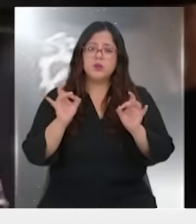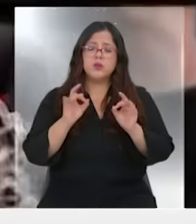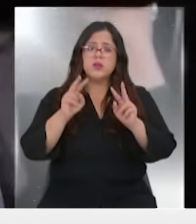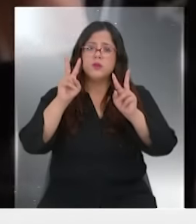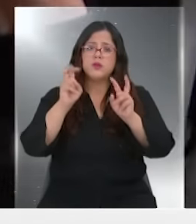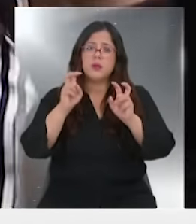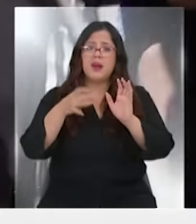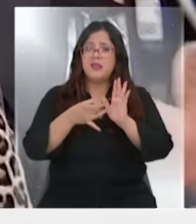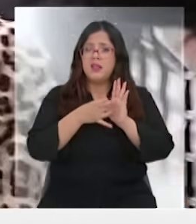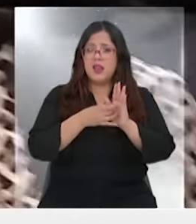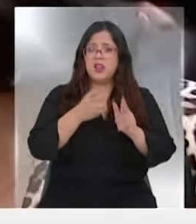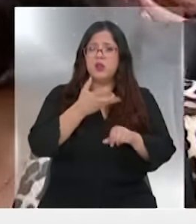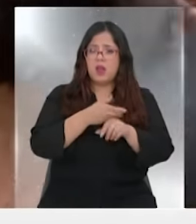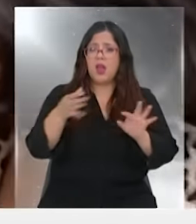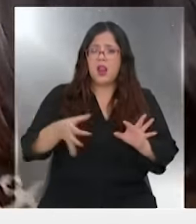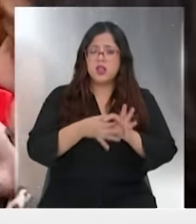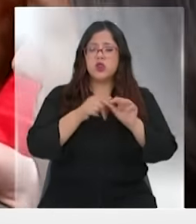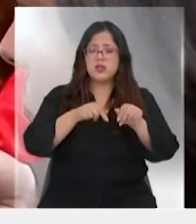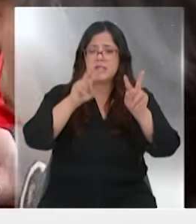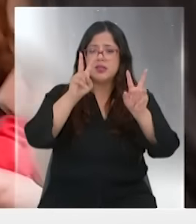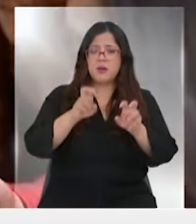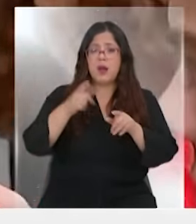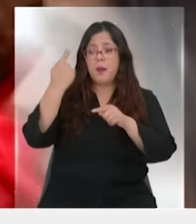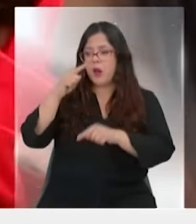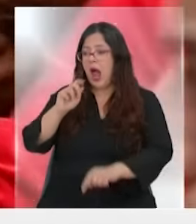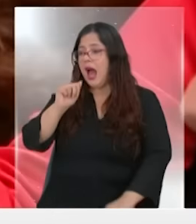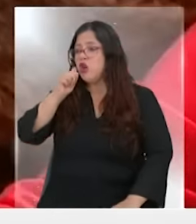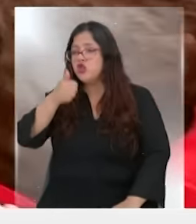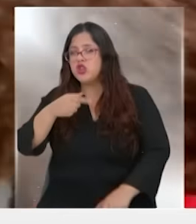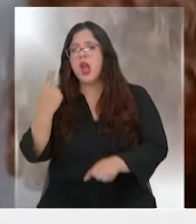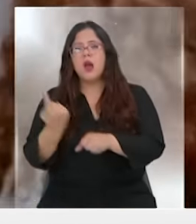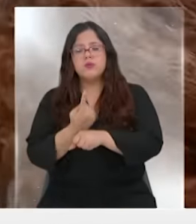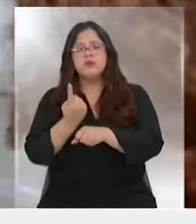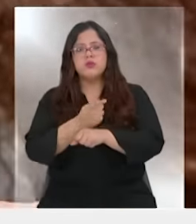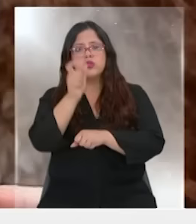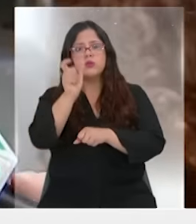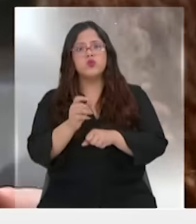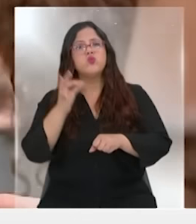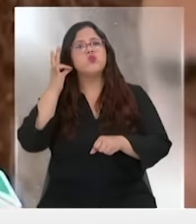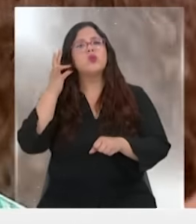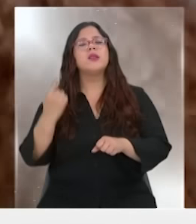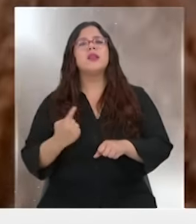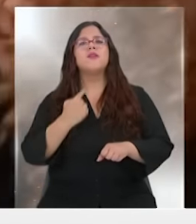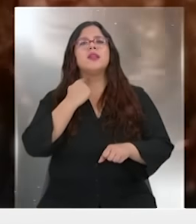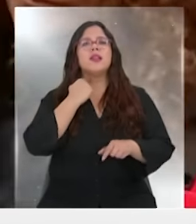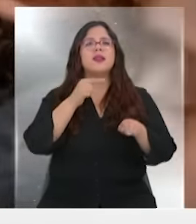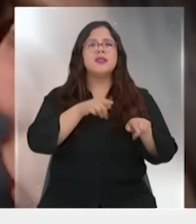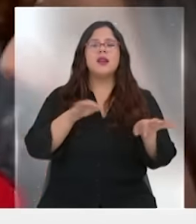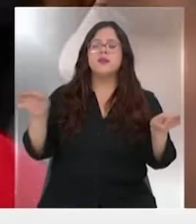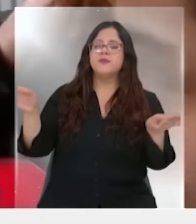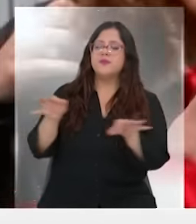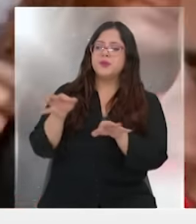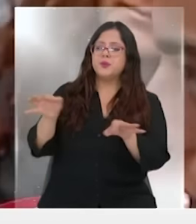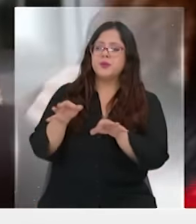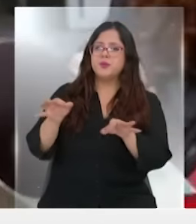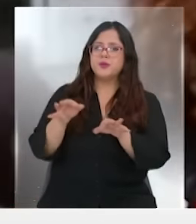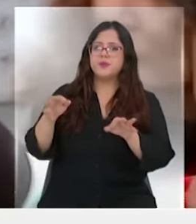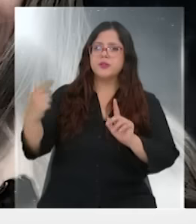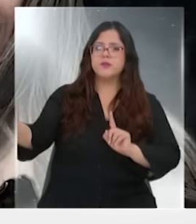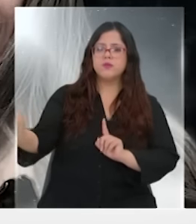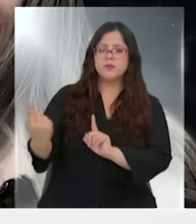eso. Pero al siguiente día logró hablar con la afectada y le expuso detalles de ese